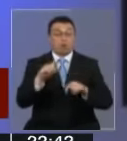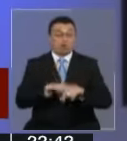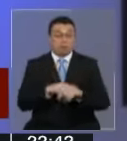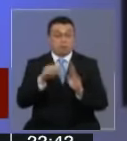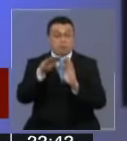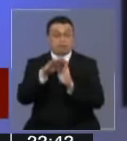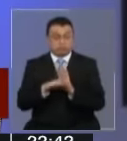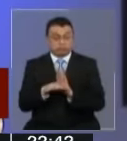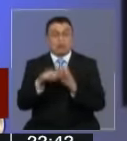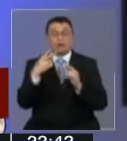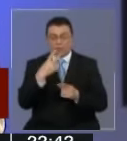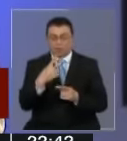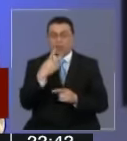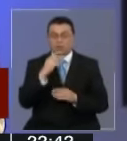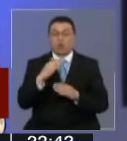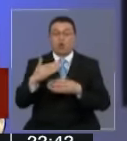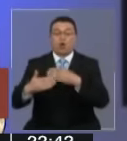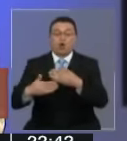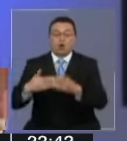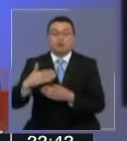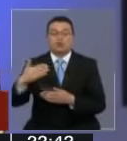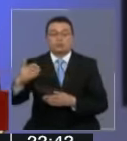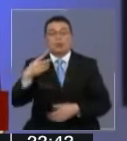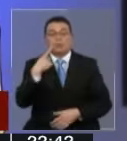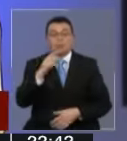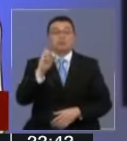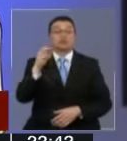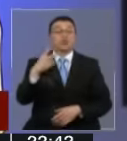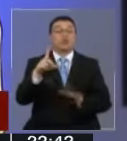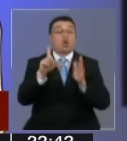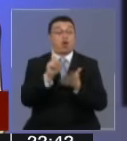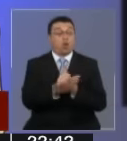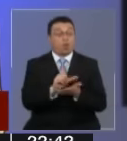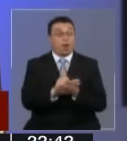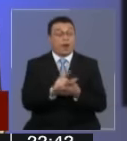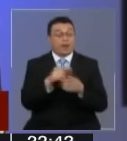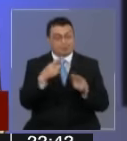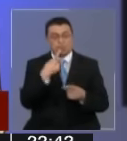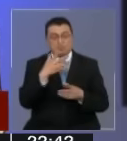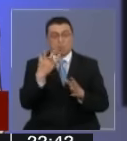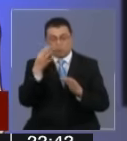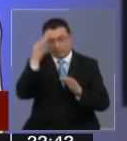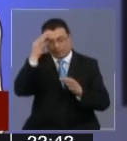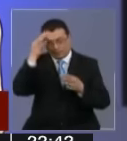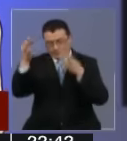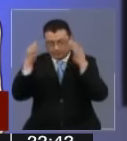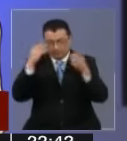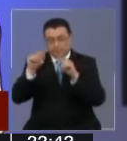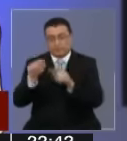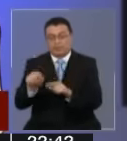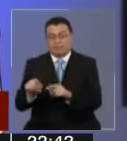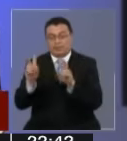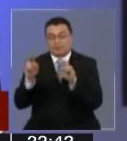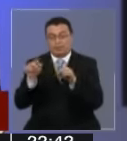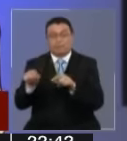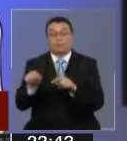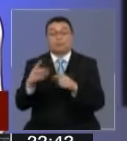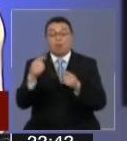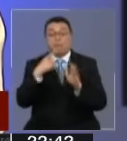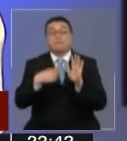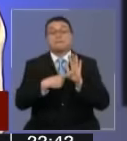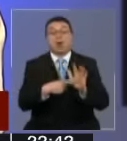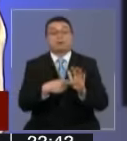tanto nos vamos a ir viendo cómo evoluciona. En segundo lugar, creo que hay un tema que ya más específico respecto al caso. Creo que el caso